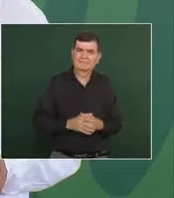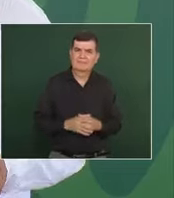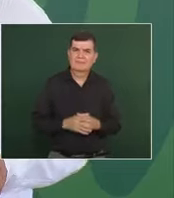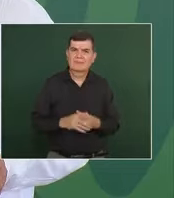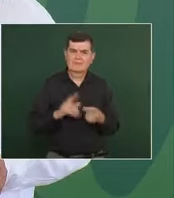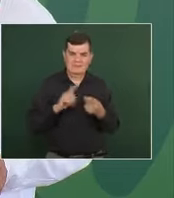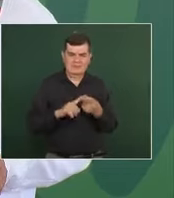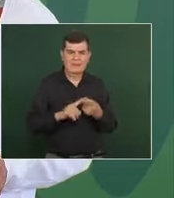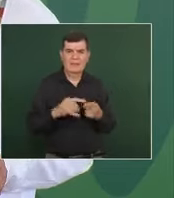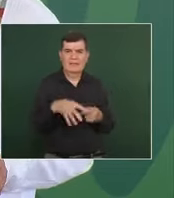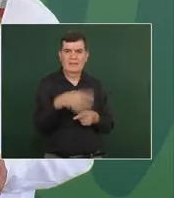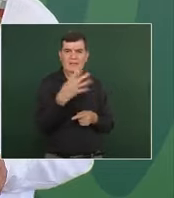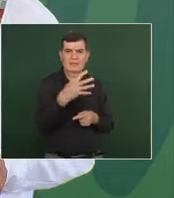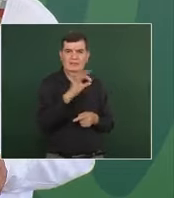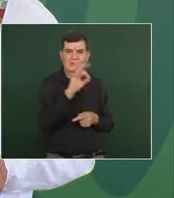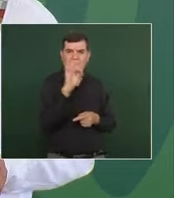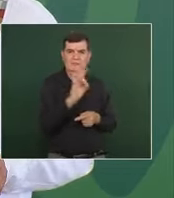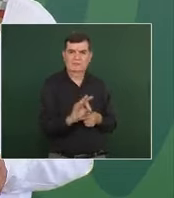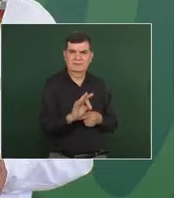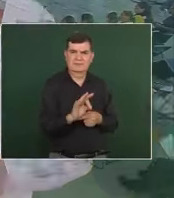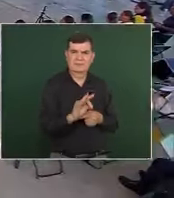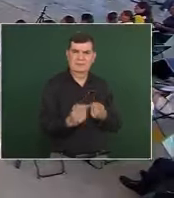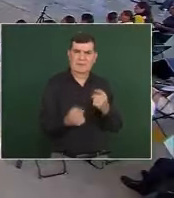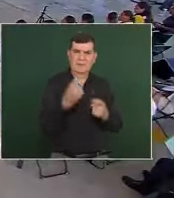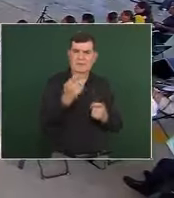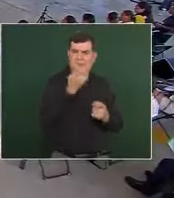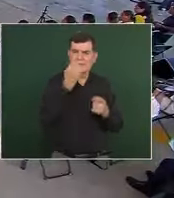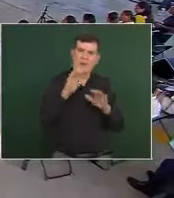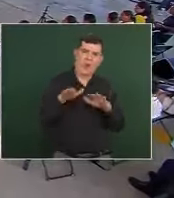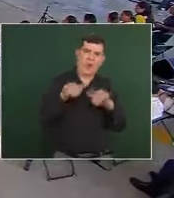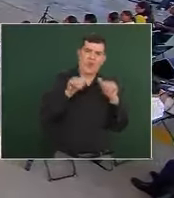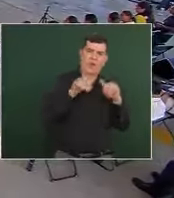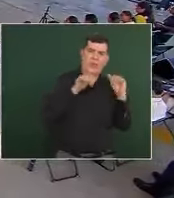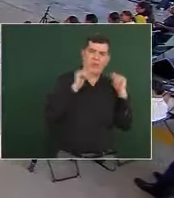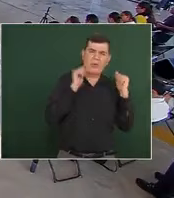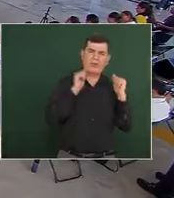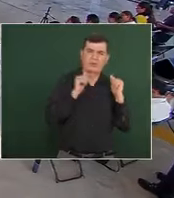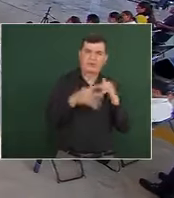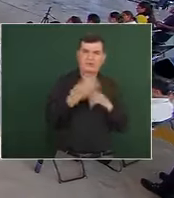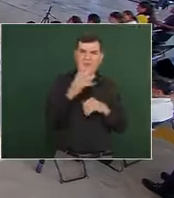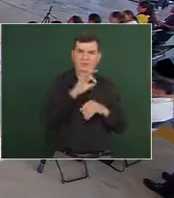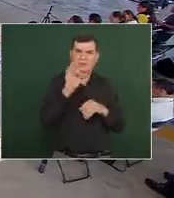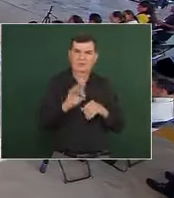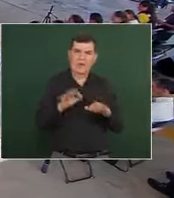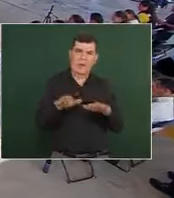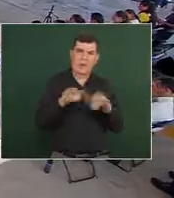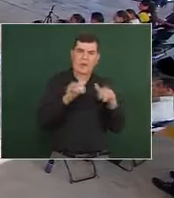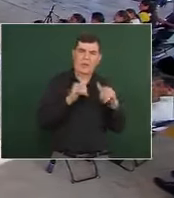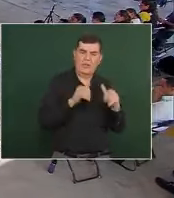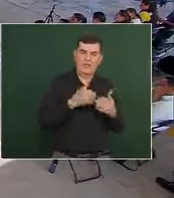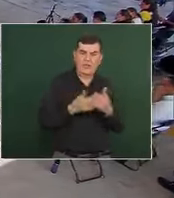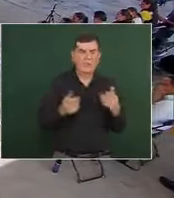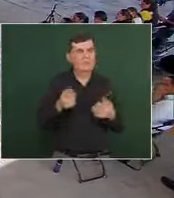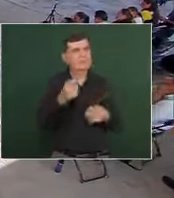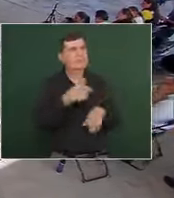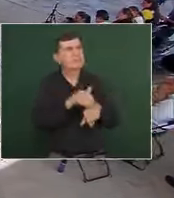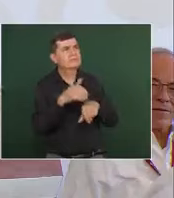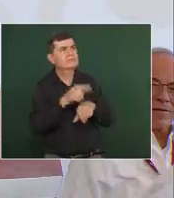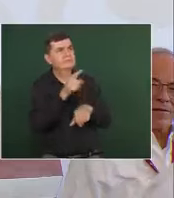de 14% que abandonaban la escuela cuando llegamos, a ver si tienes el